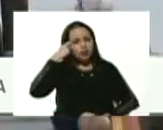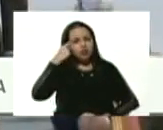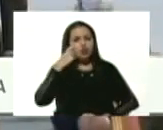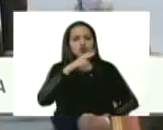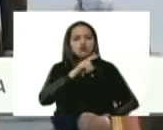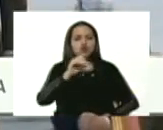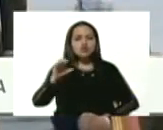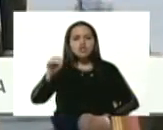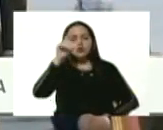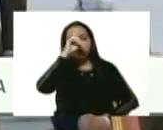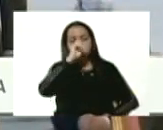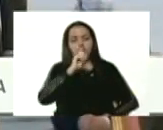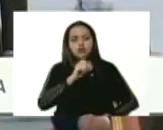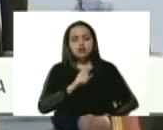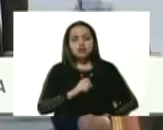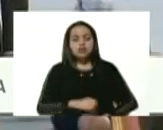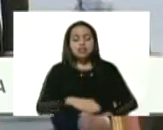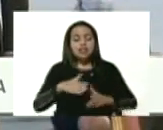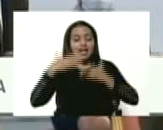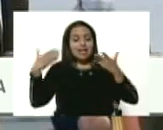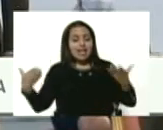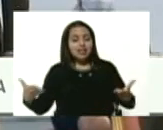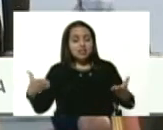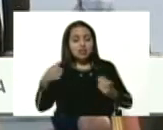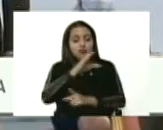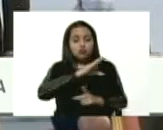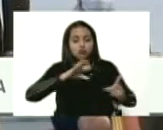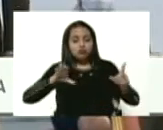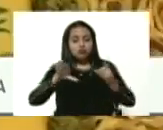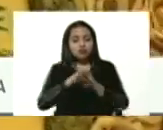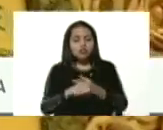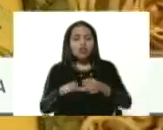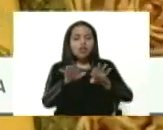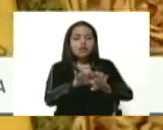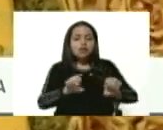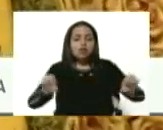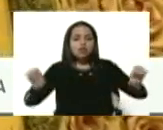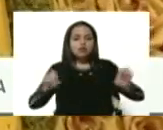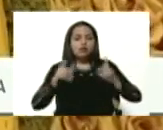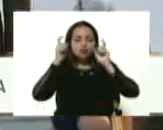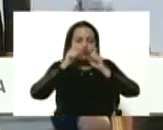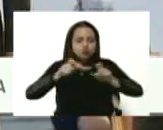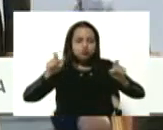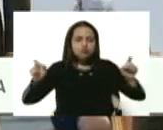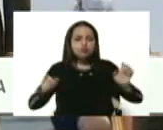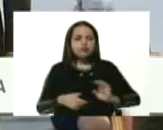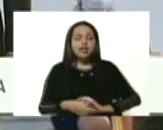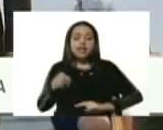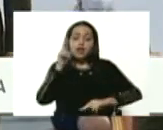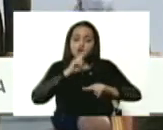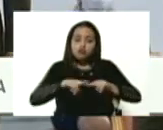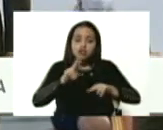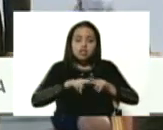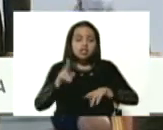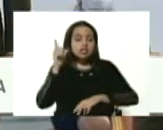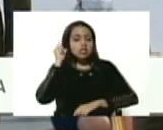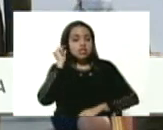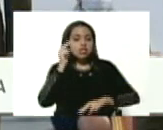hecho cultural, sea un gran hecho educativo, formativo, que los niños y niñas